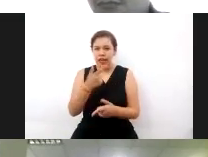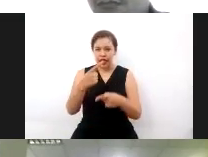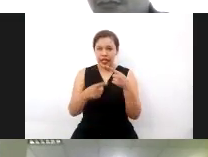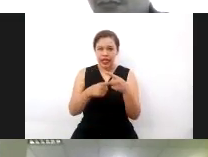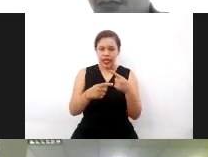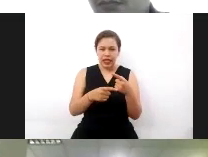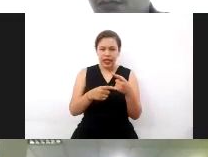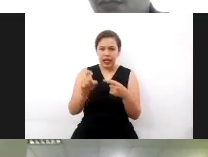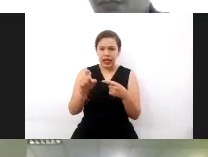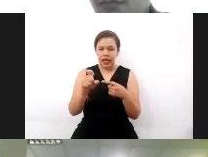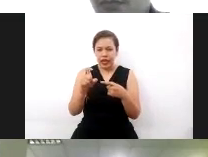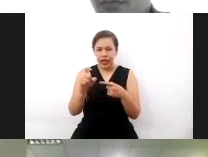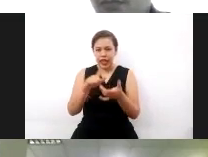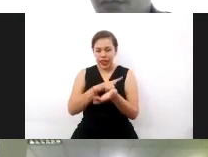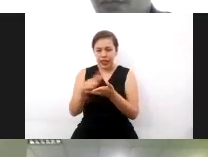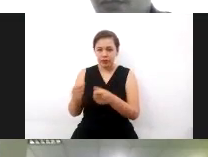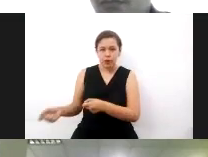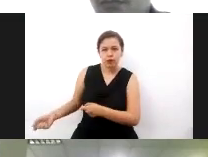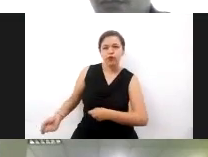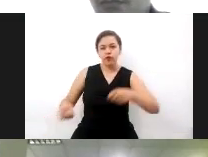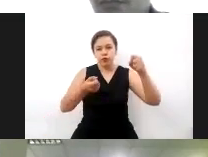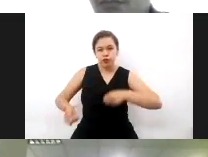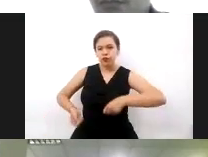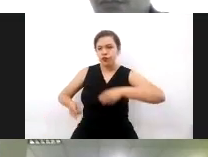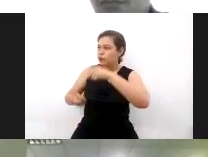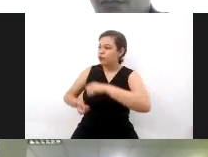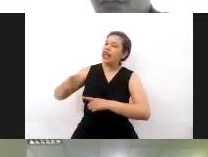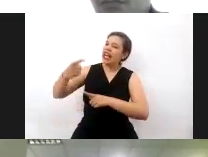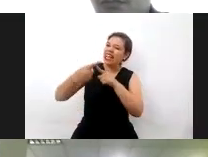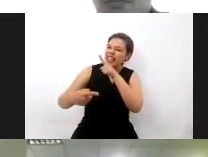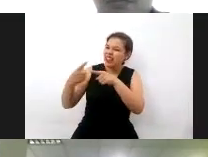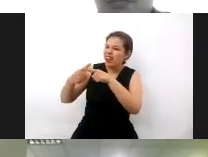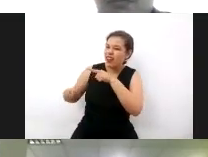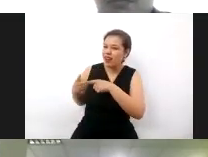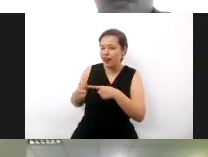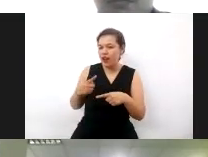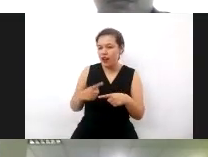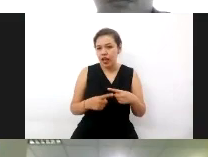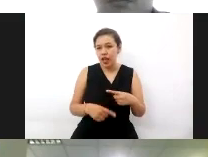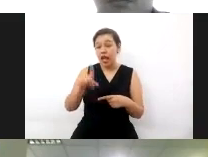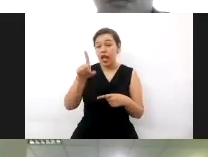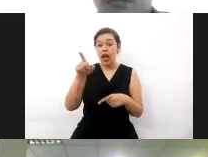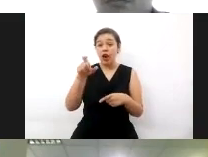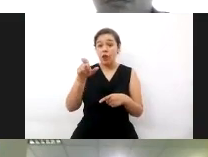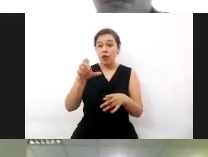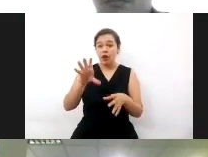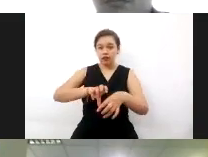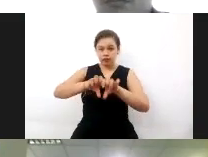está desinfectada, y todo lo vamos a sacar el agua con la jerga o con